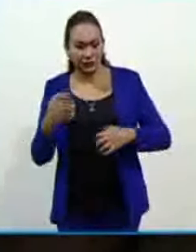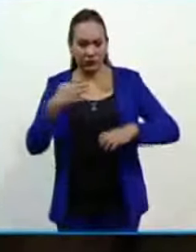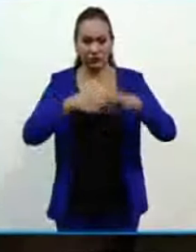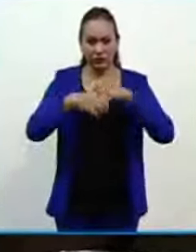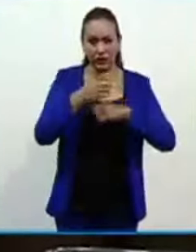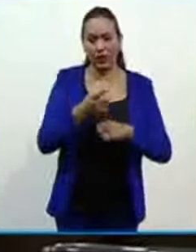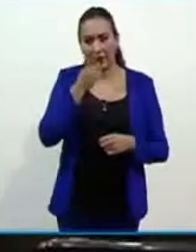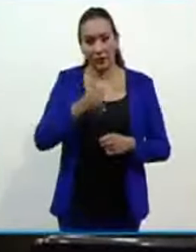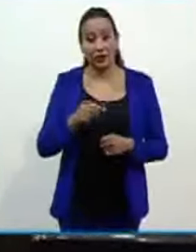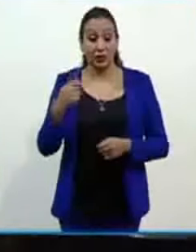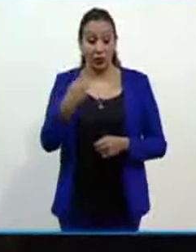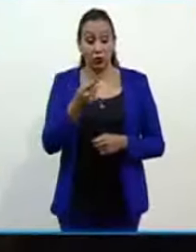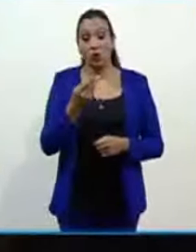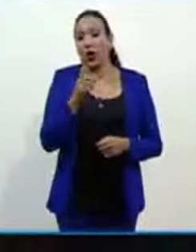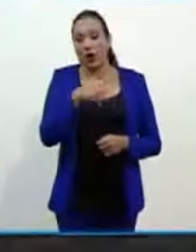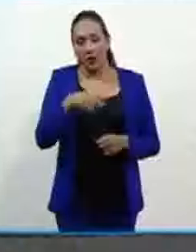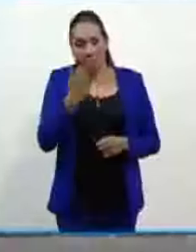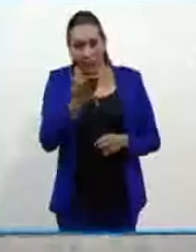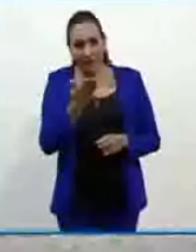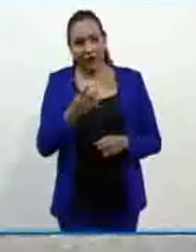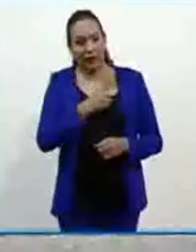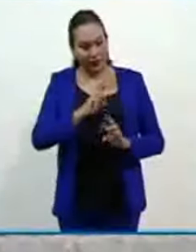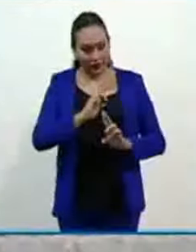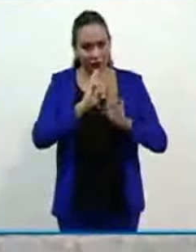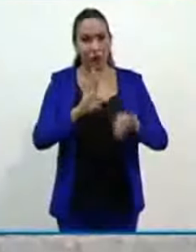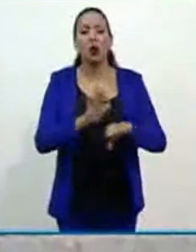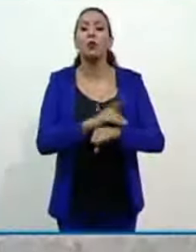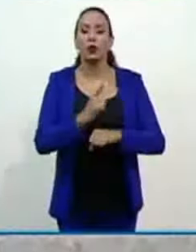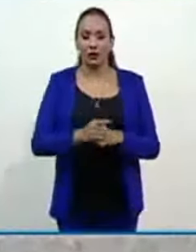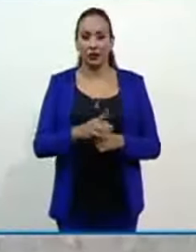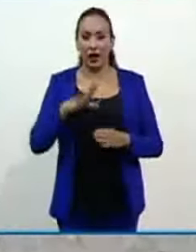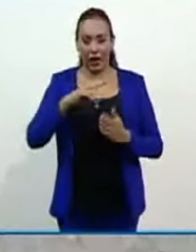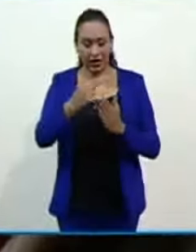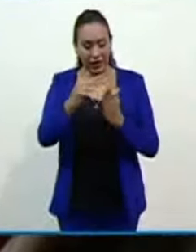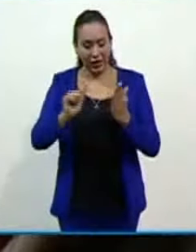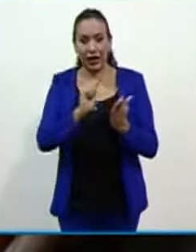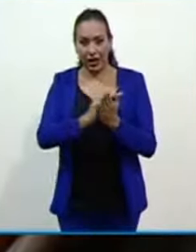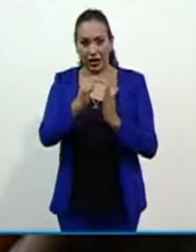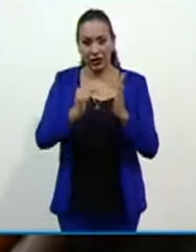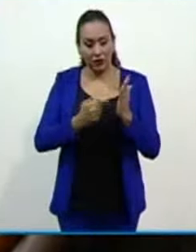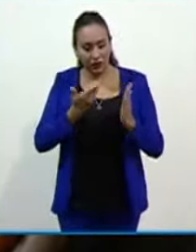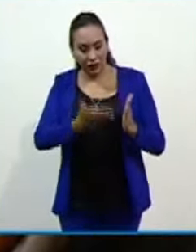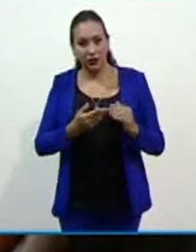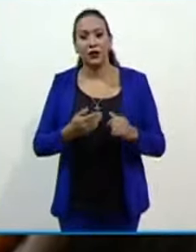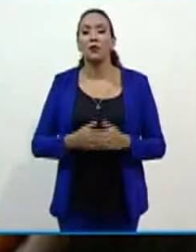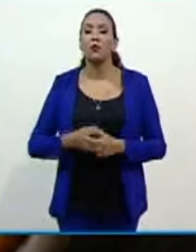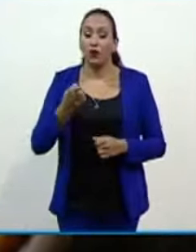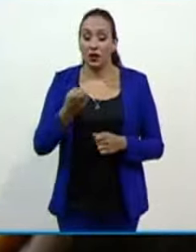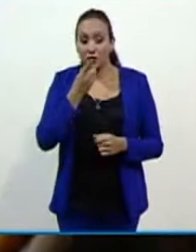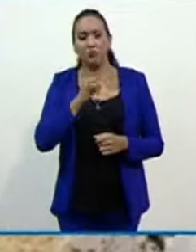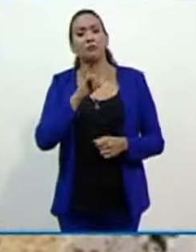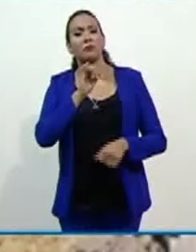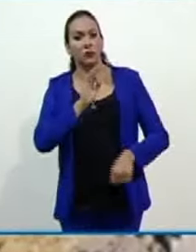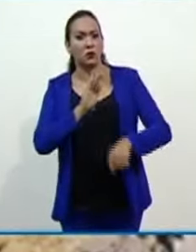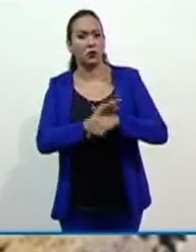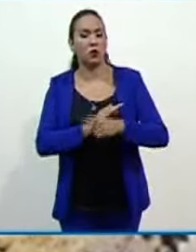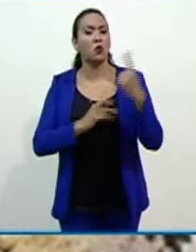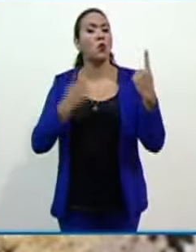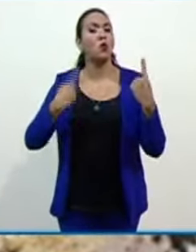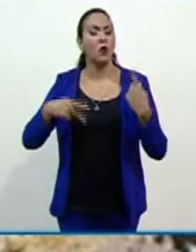resuelta de acuerdo con las normas vigentes al momento en que fue formulada. Por esta razón, concedió el amparo a una persona